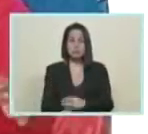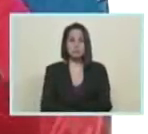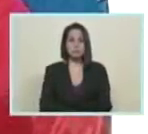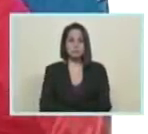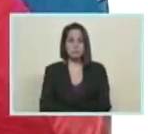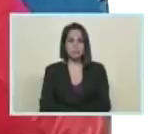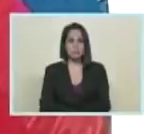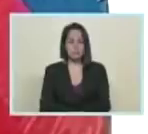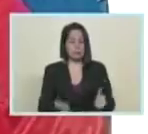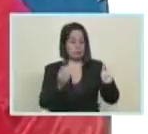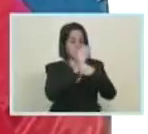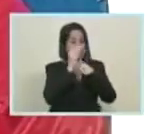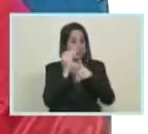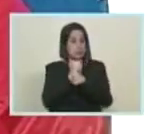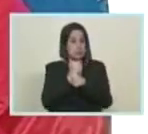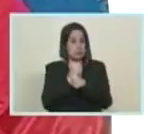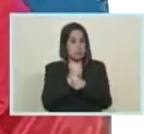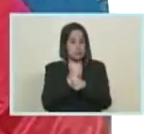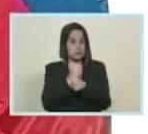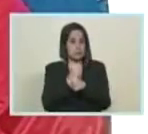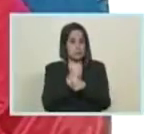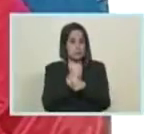Y descubrimos